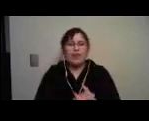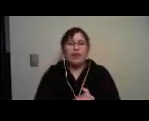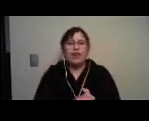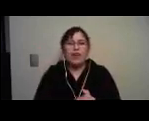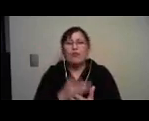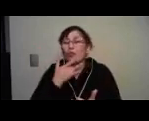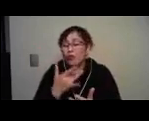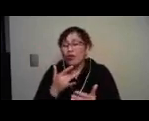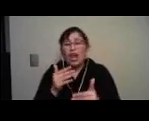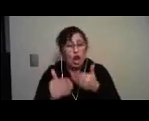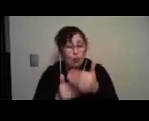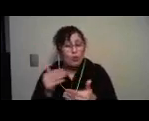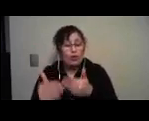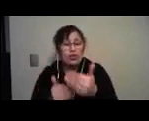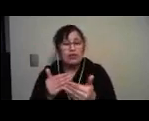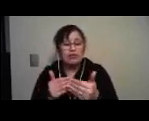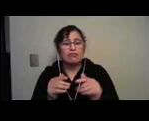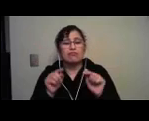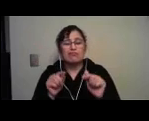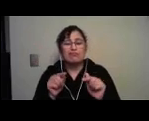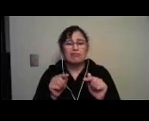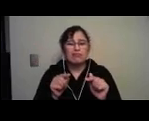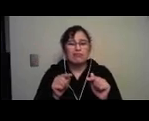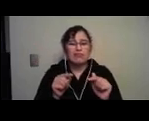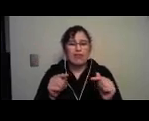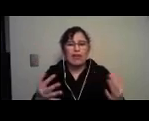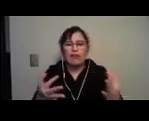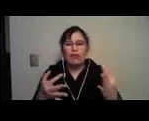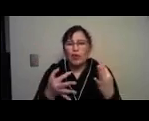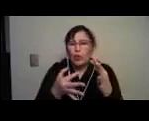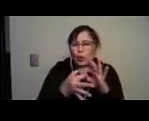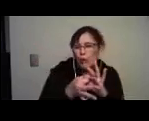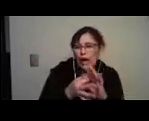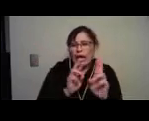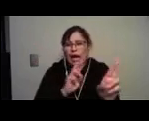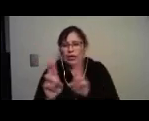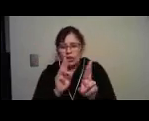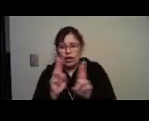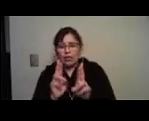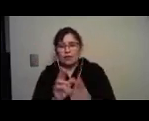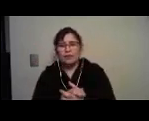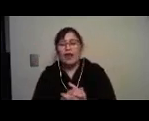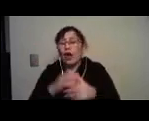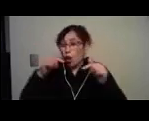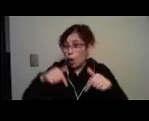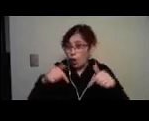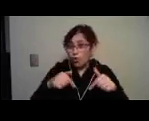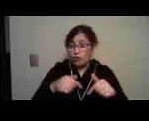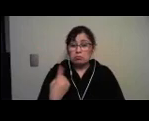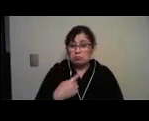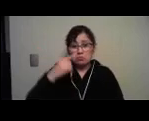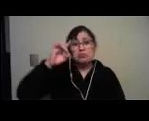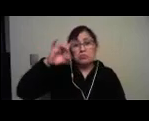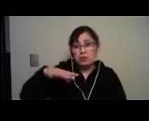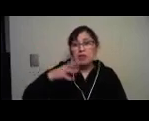son procesos que de una u otra manera están estrechamente interrelacionados, ¿ya? Y que hoy en día se puede mirar de